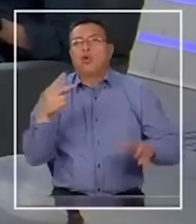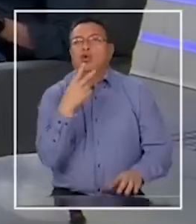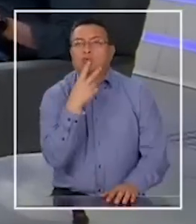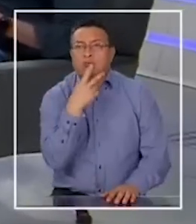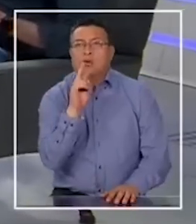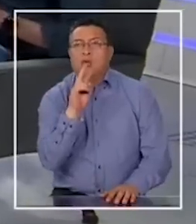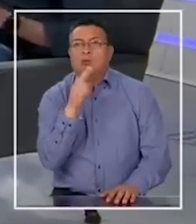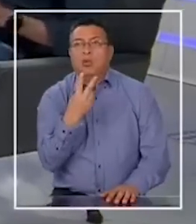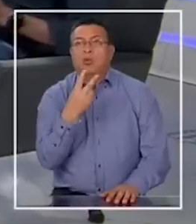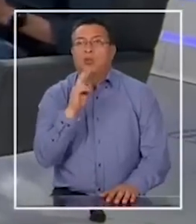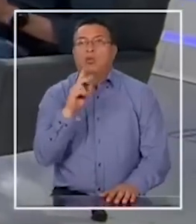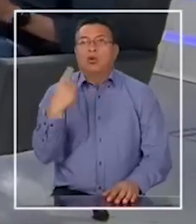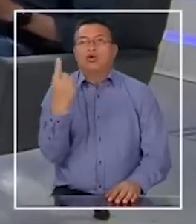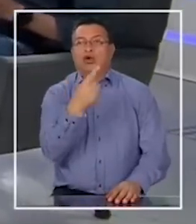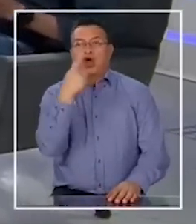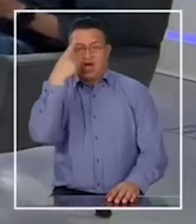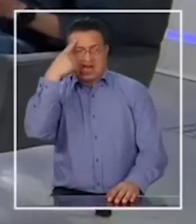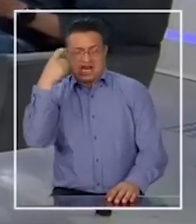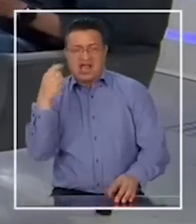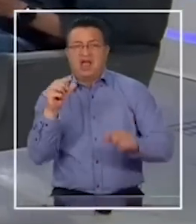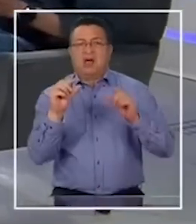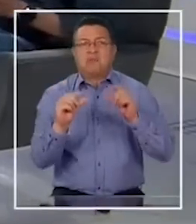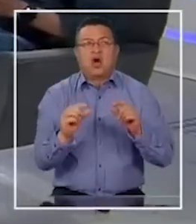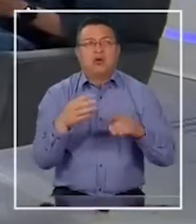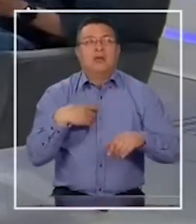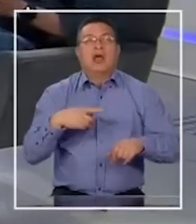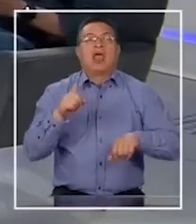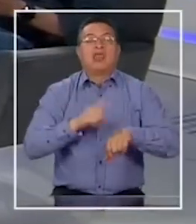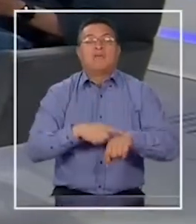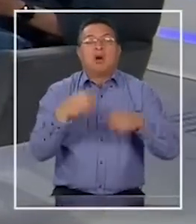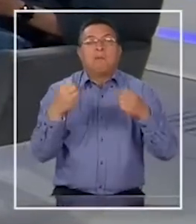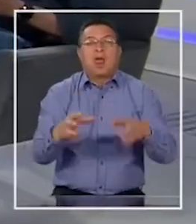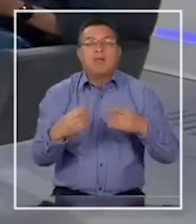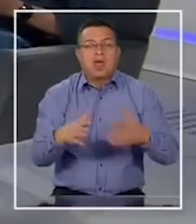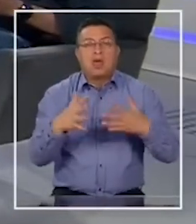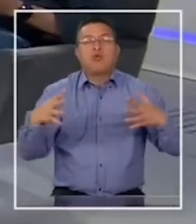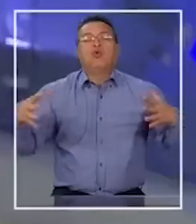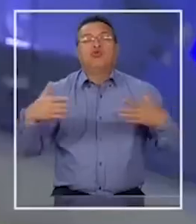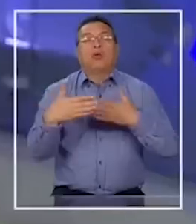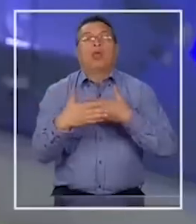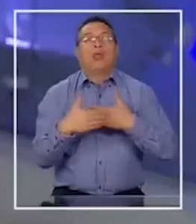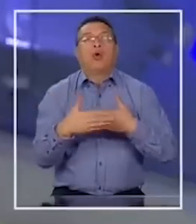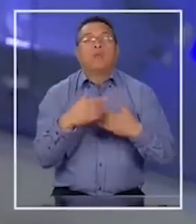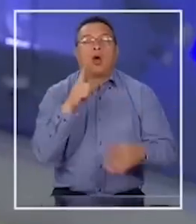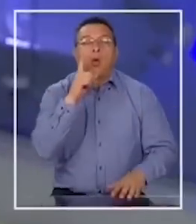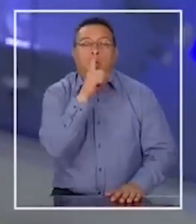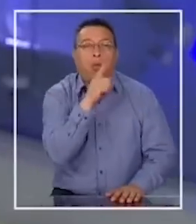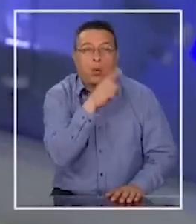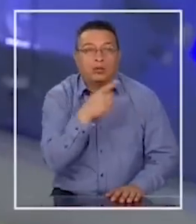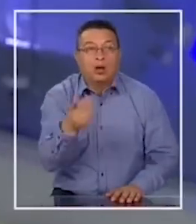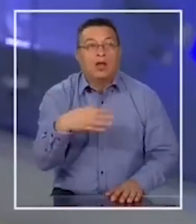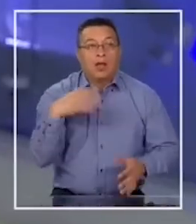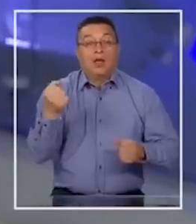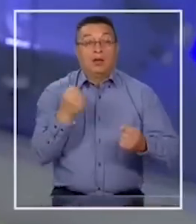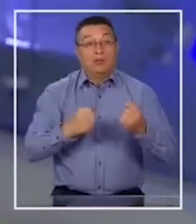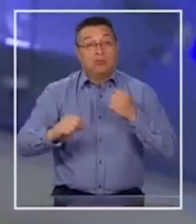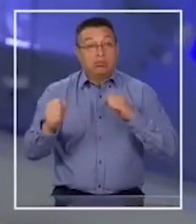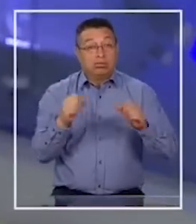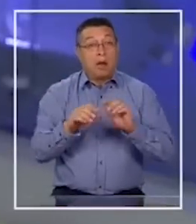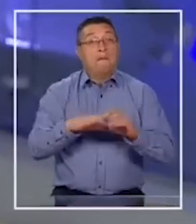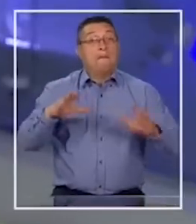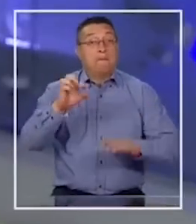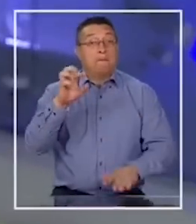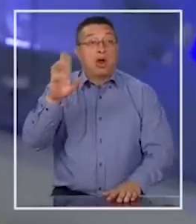minan su credibilidad ha perdido demasiado tiempo para pedir disculpas más por los errores que ha cometido y creo que además tiene una conducta que aún peor